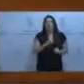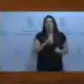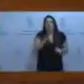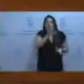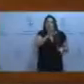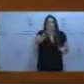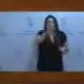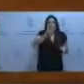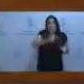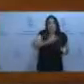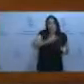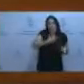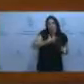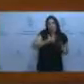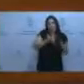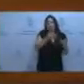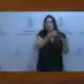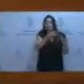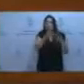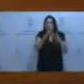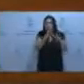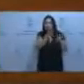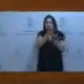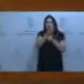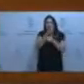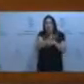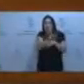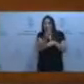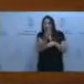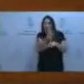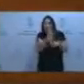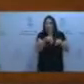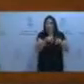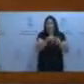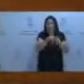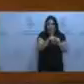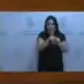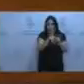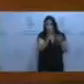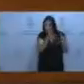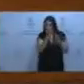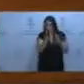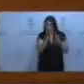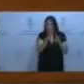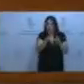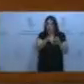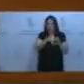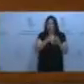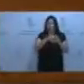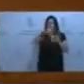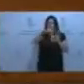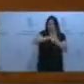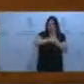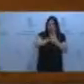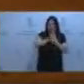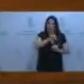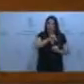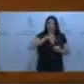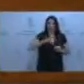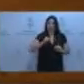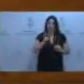con área de influencia recíproca y, consecuentemente, con una interacción de tráfico, fijando la norma autonómica en tal